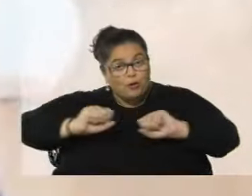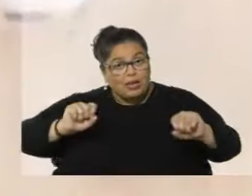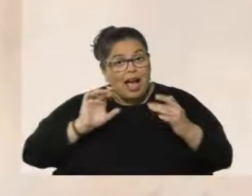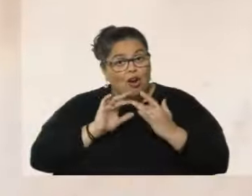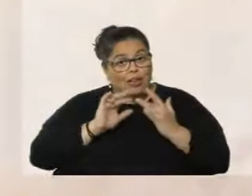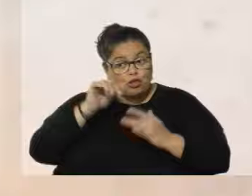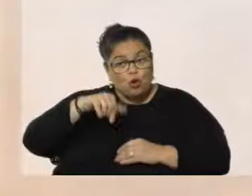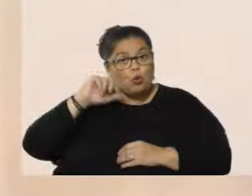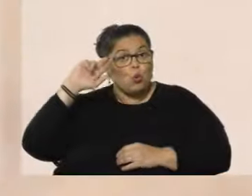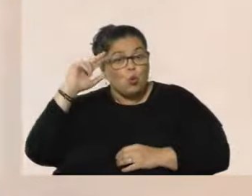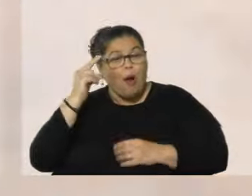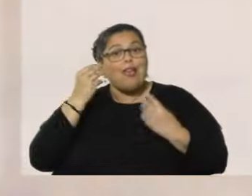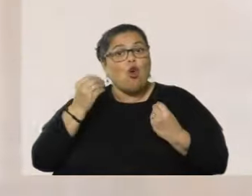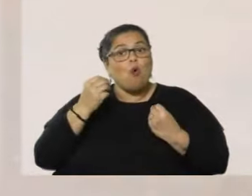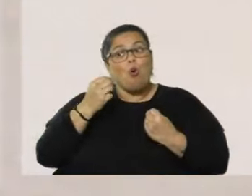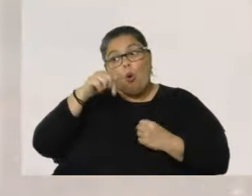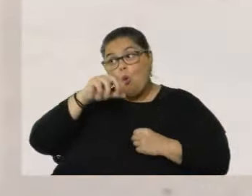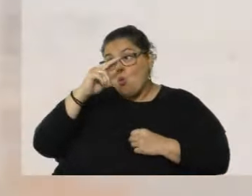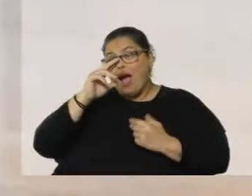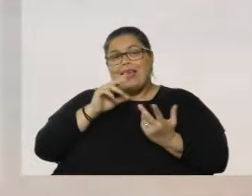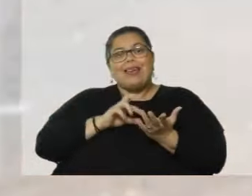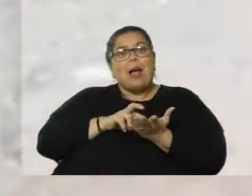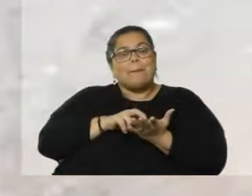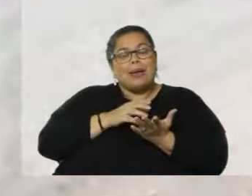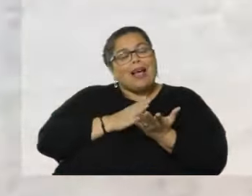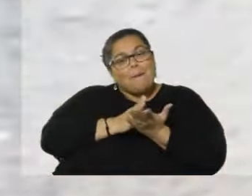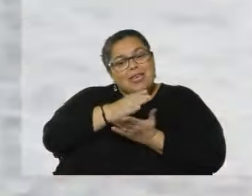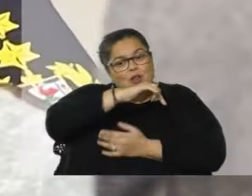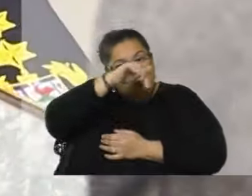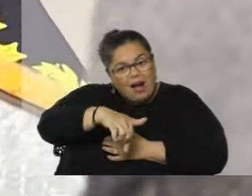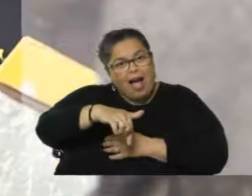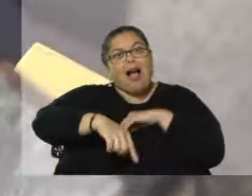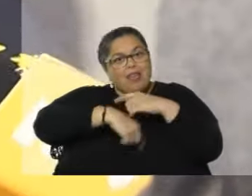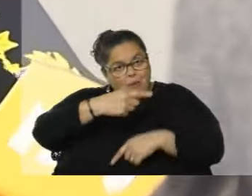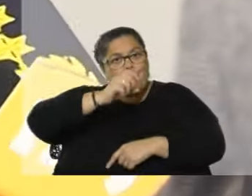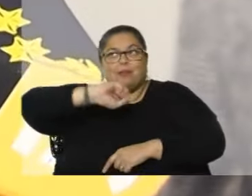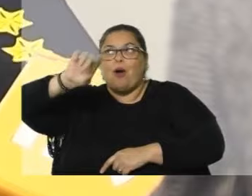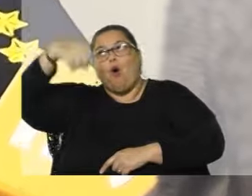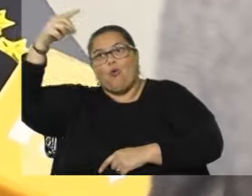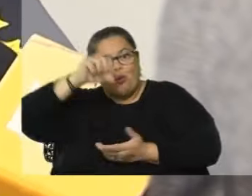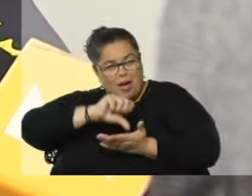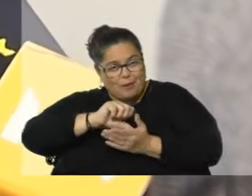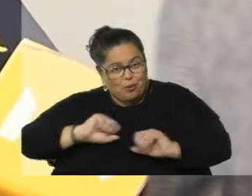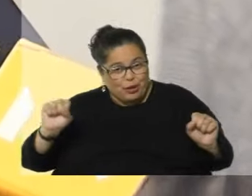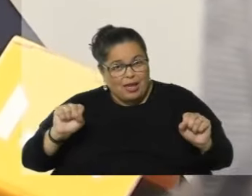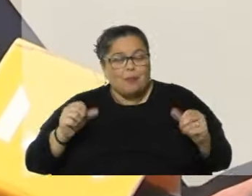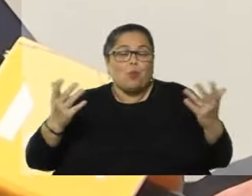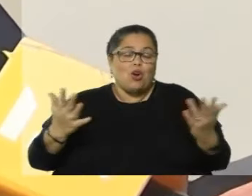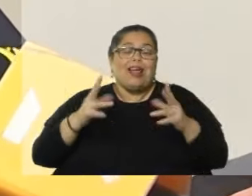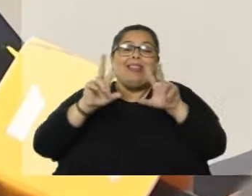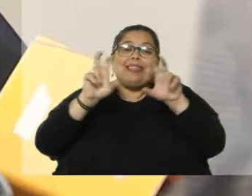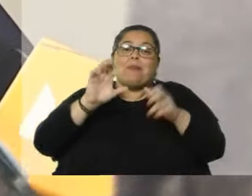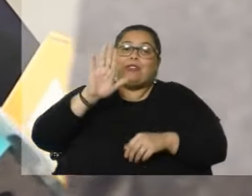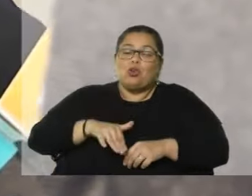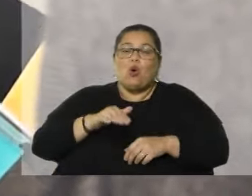en el camino de este chico que fue secuestrado? Bueno, lo que pasa es que el tema de la trata de personas es un tema que no